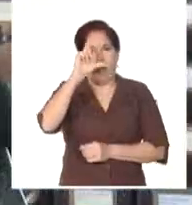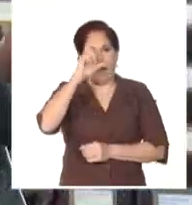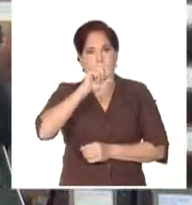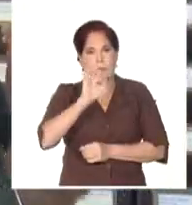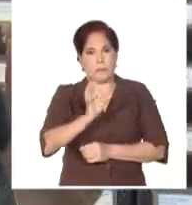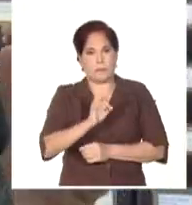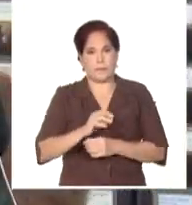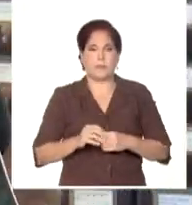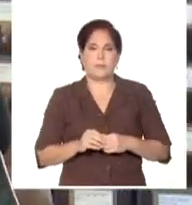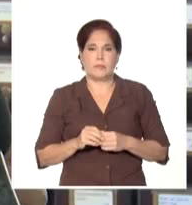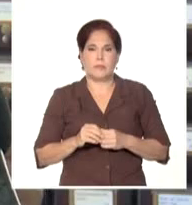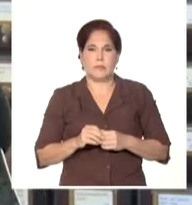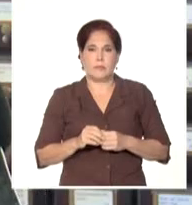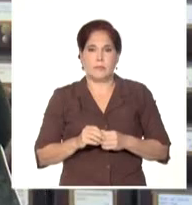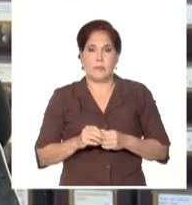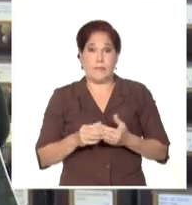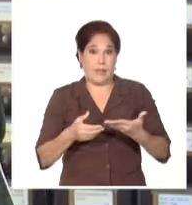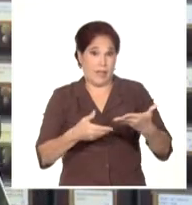Cuba. Además es una pieza